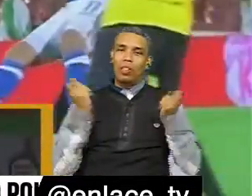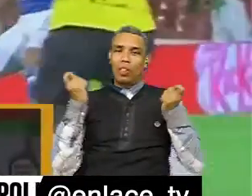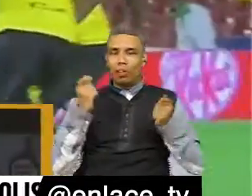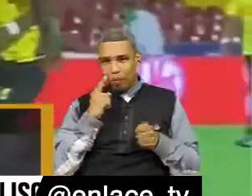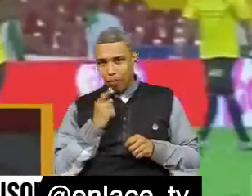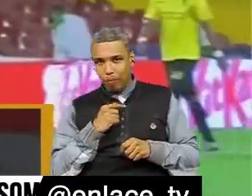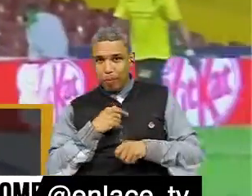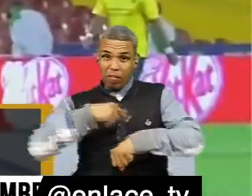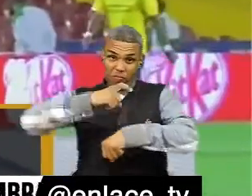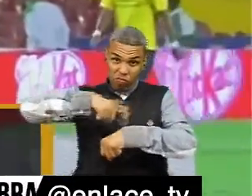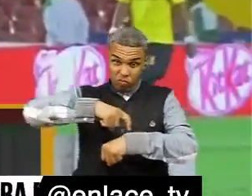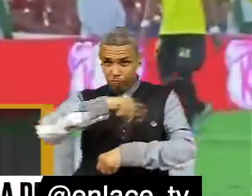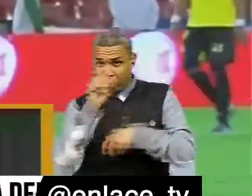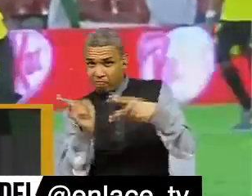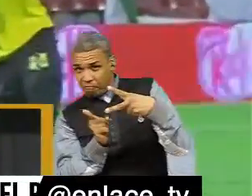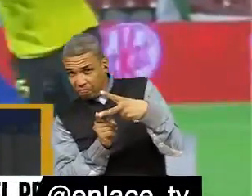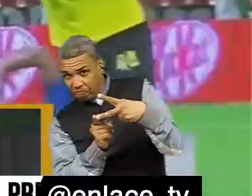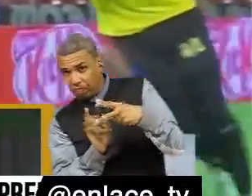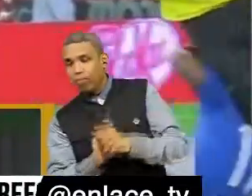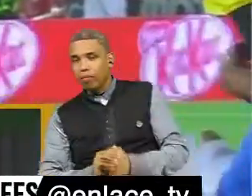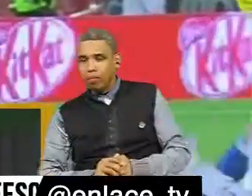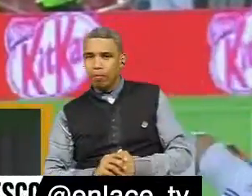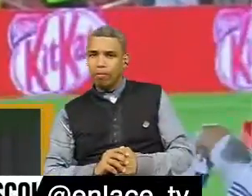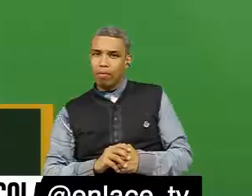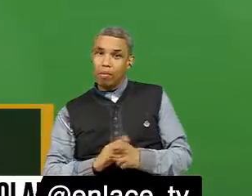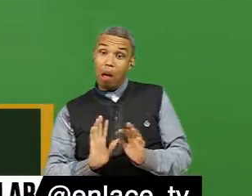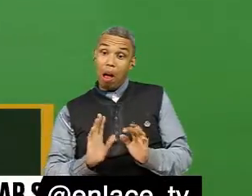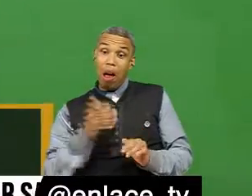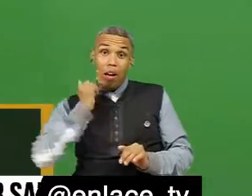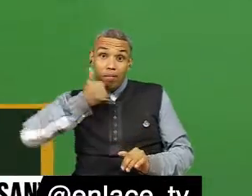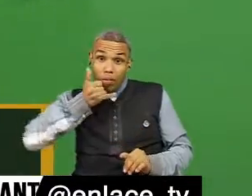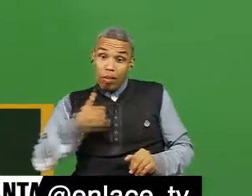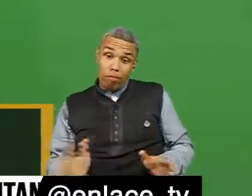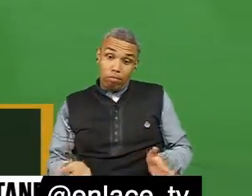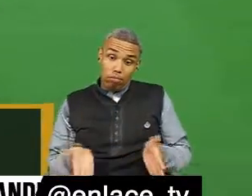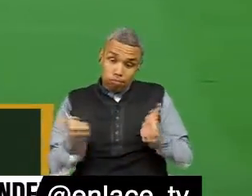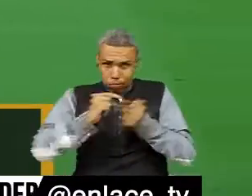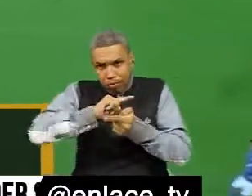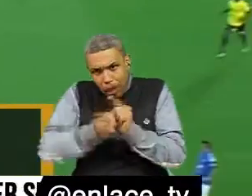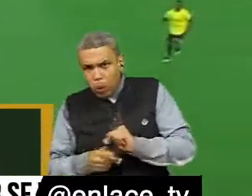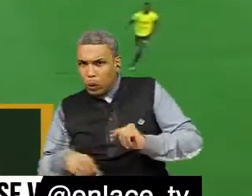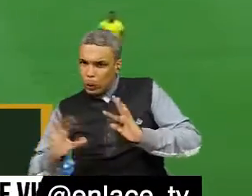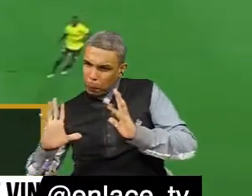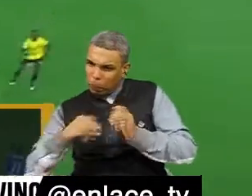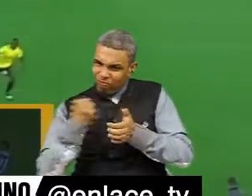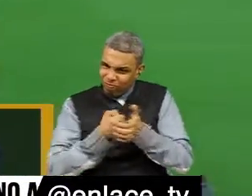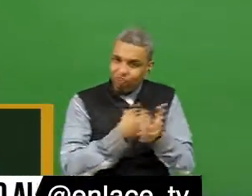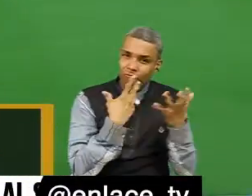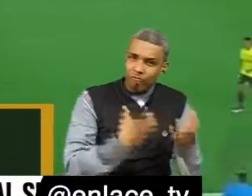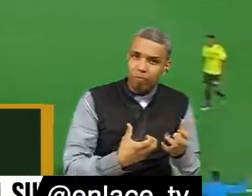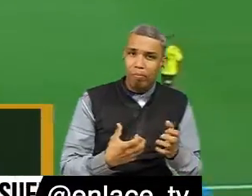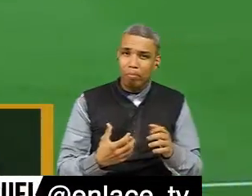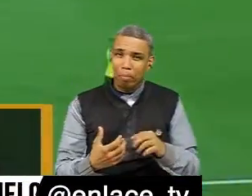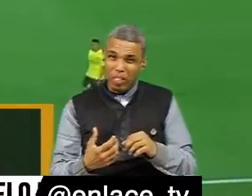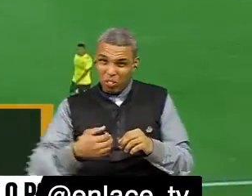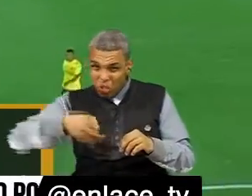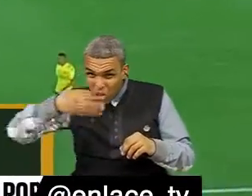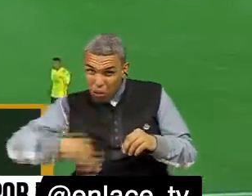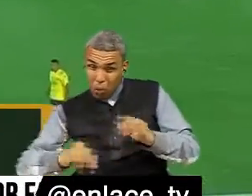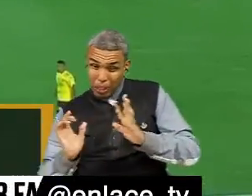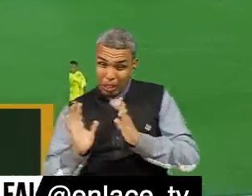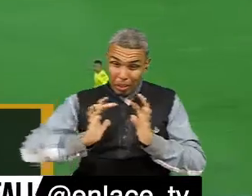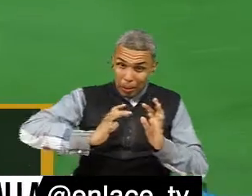fútbol ofensivo escaseó. En el complemento a los embajadores se le vio algo más de intenciones, pero no hubo claridad en el último